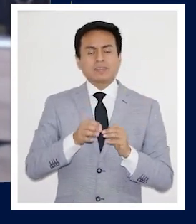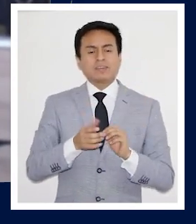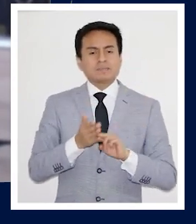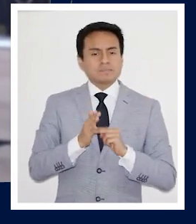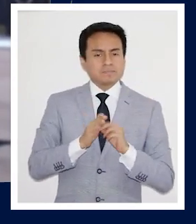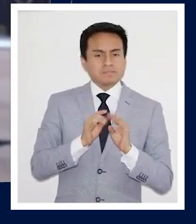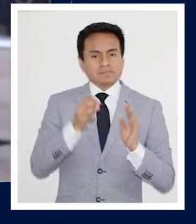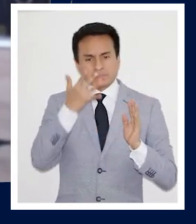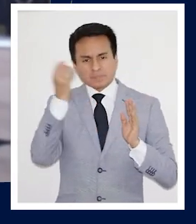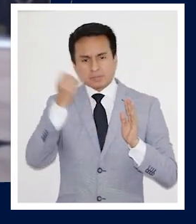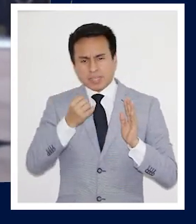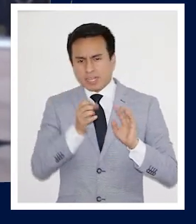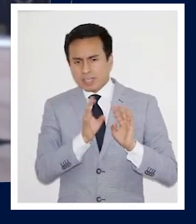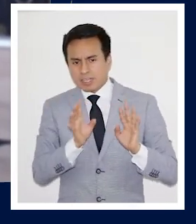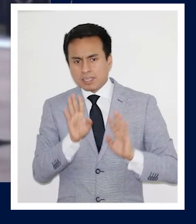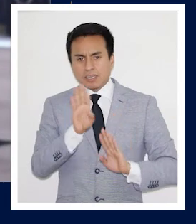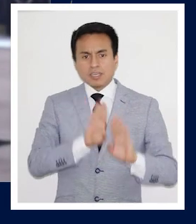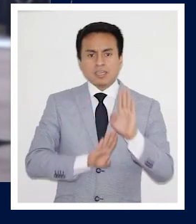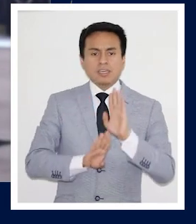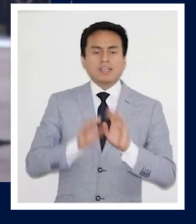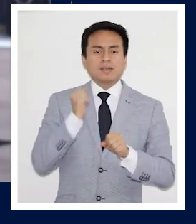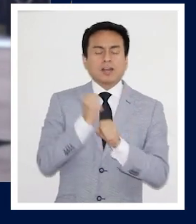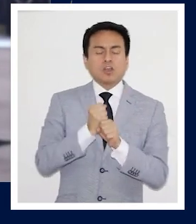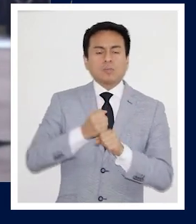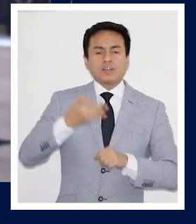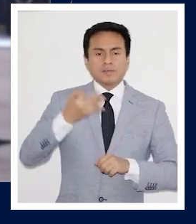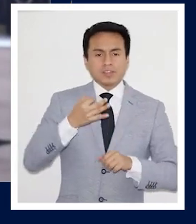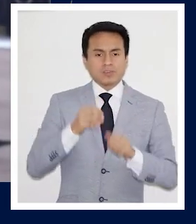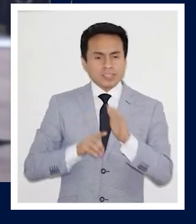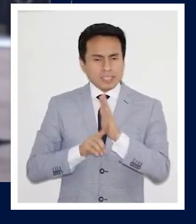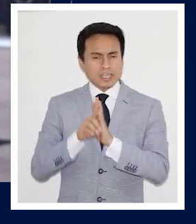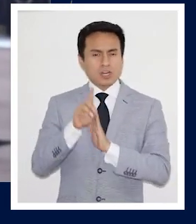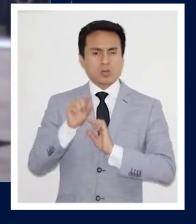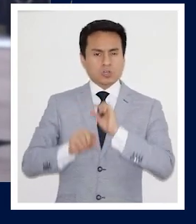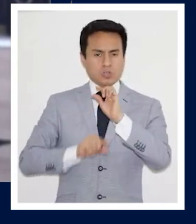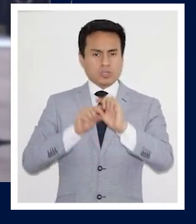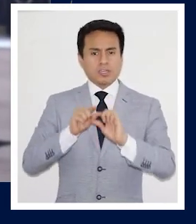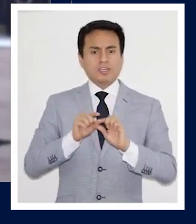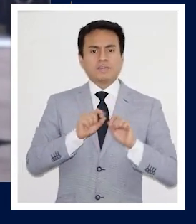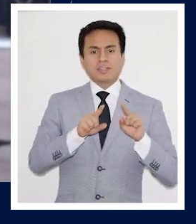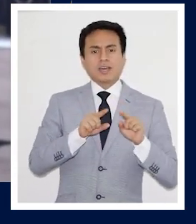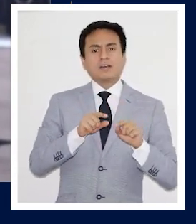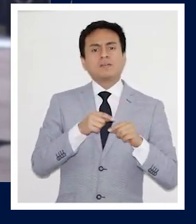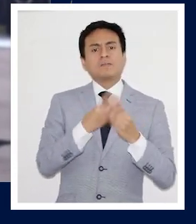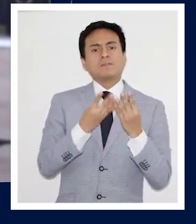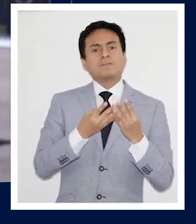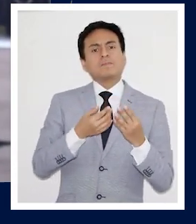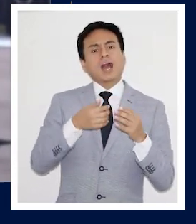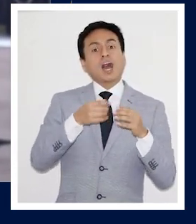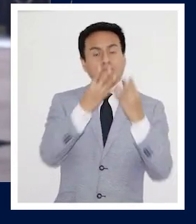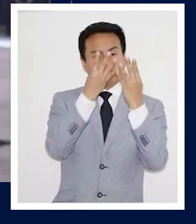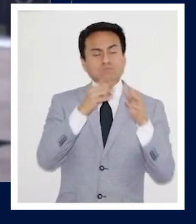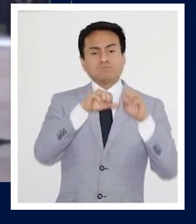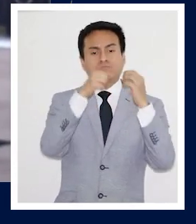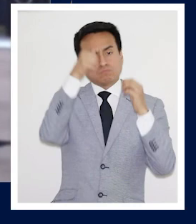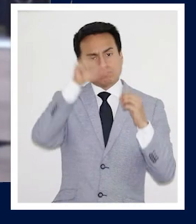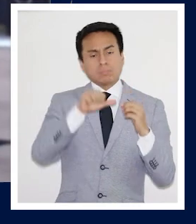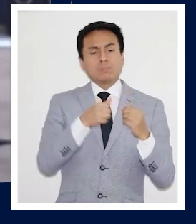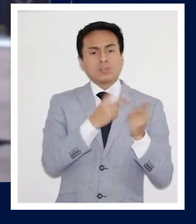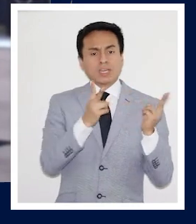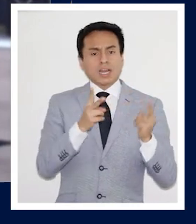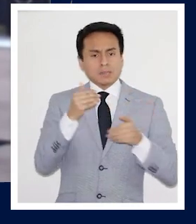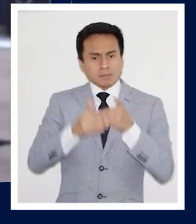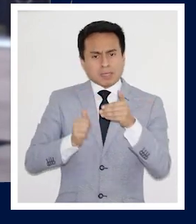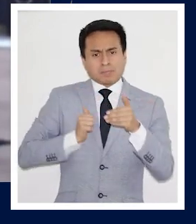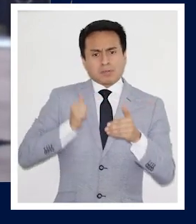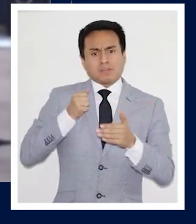justicia criminal. Es un trabajo en perfeccionamiento, en desarrollo, que la Defensa Penal Pública espera tener implementado durante